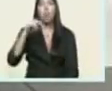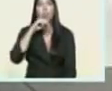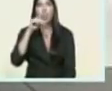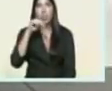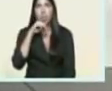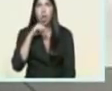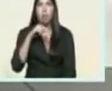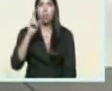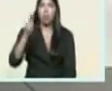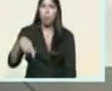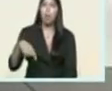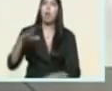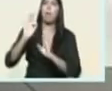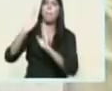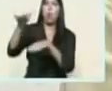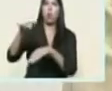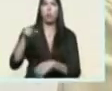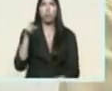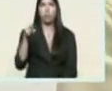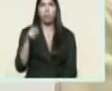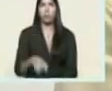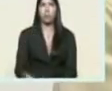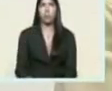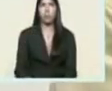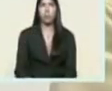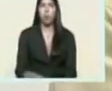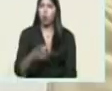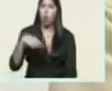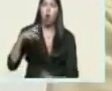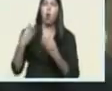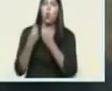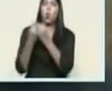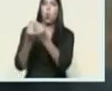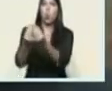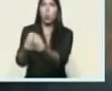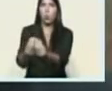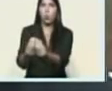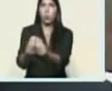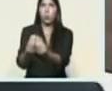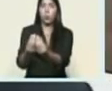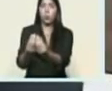y con tus nietas, vamos juntos mujer,